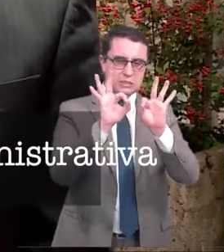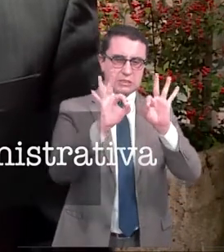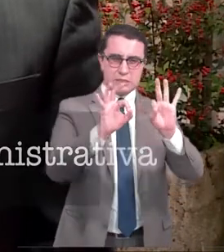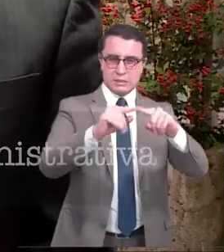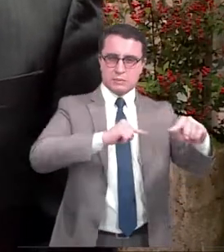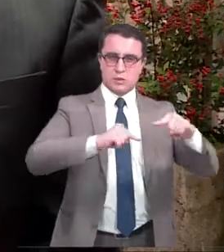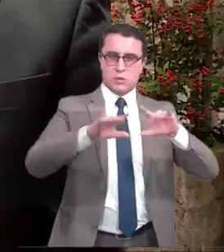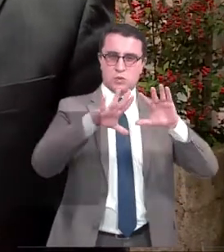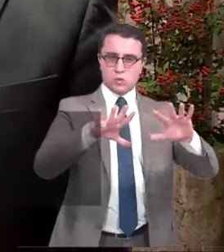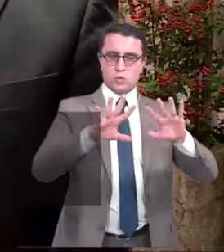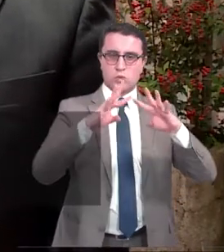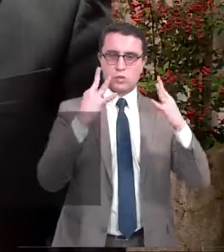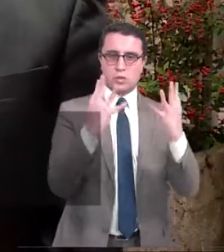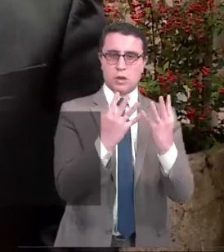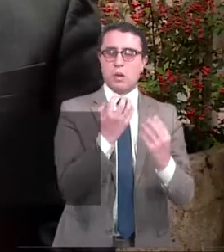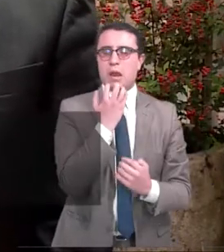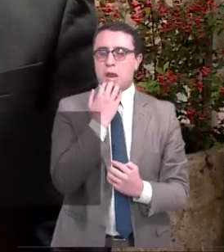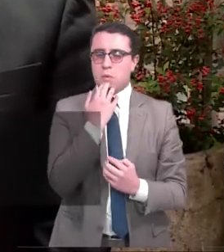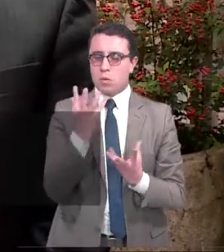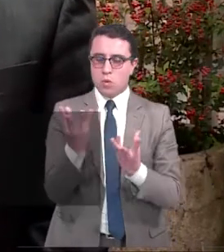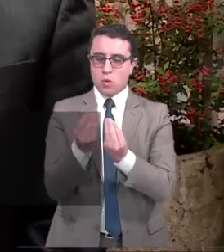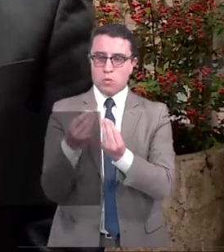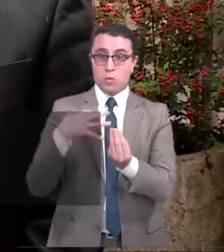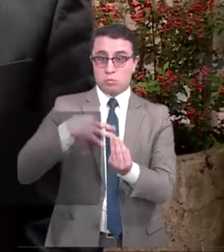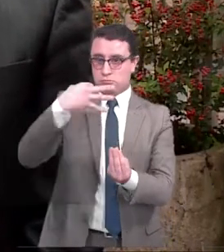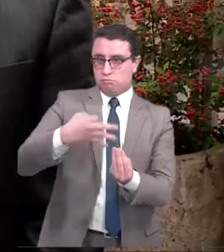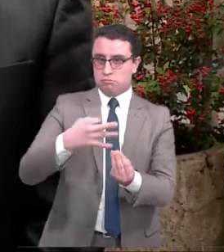gestión administrativa de la entidad, como el Comité de Ética.